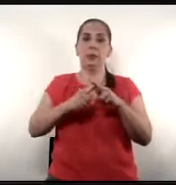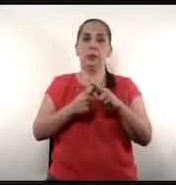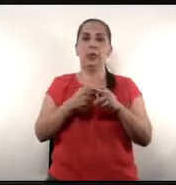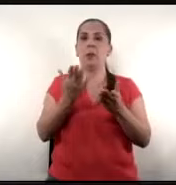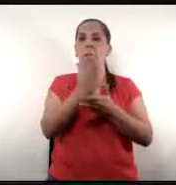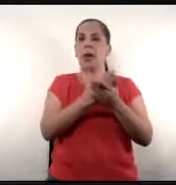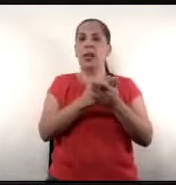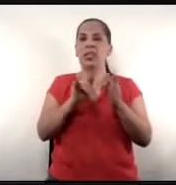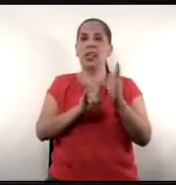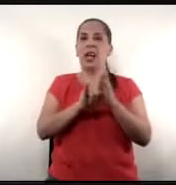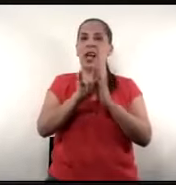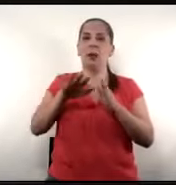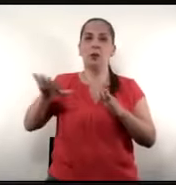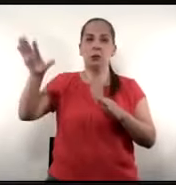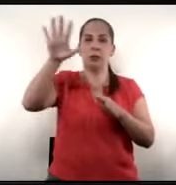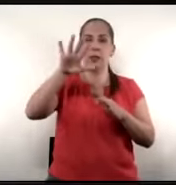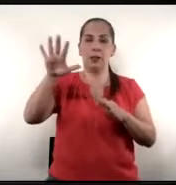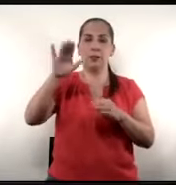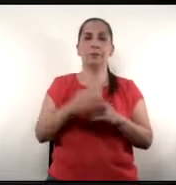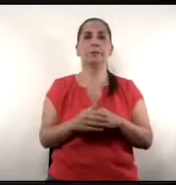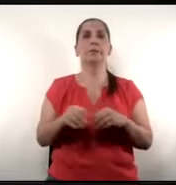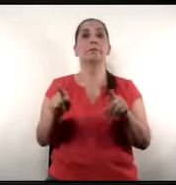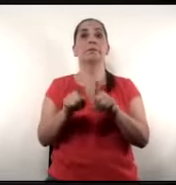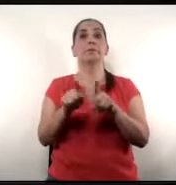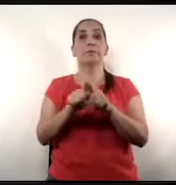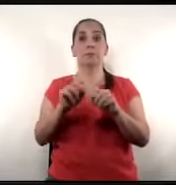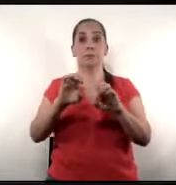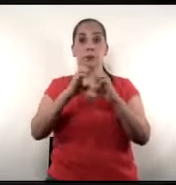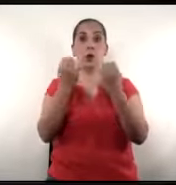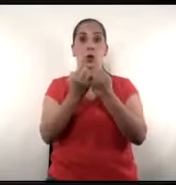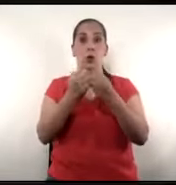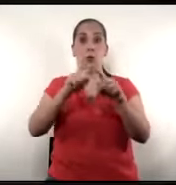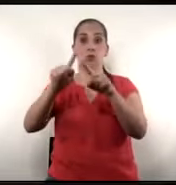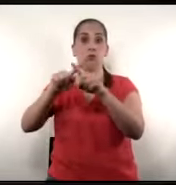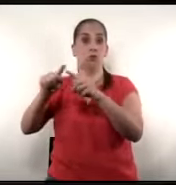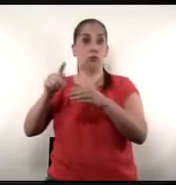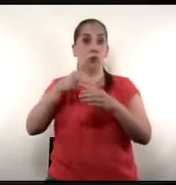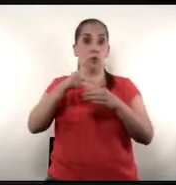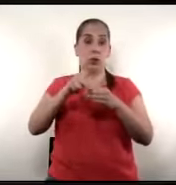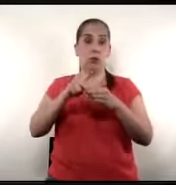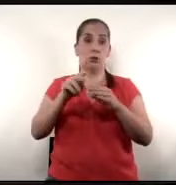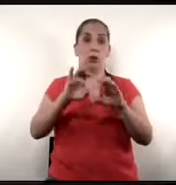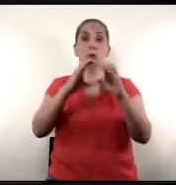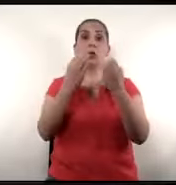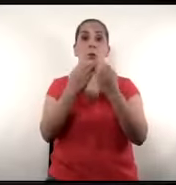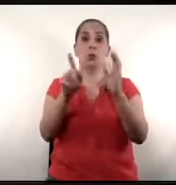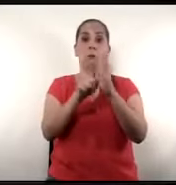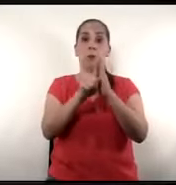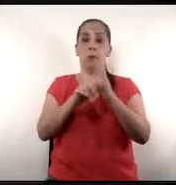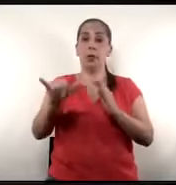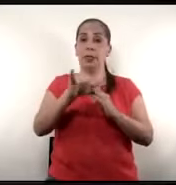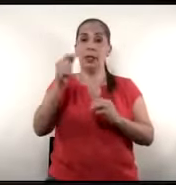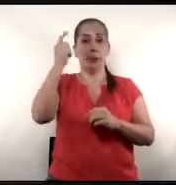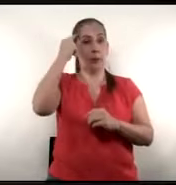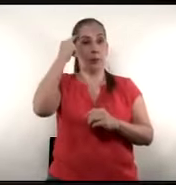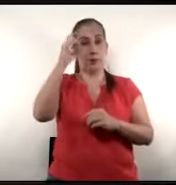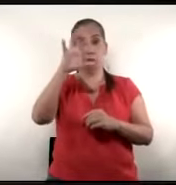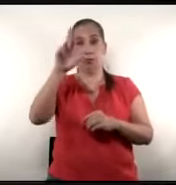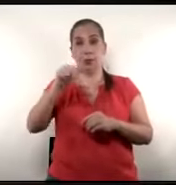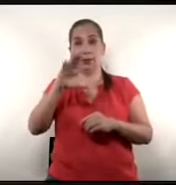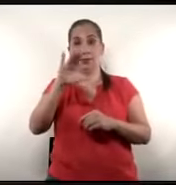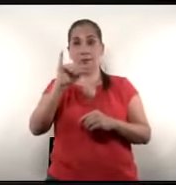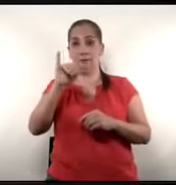aeroespacial. Además, el equipo interdisciplinario de la Comisión Paritaria Pensar en Costa Rica del CEFIA